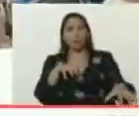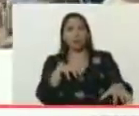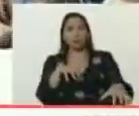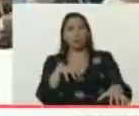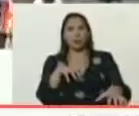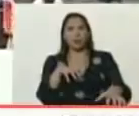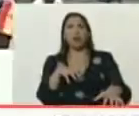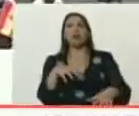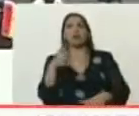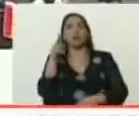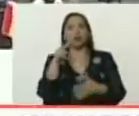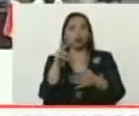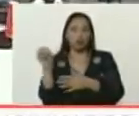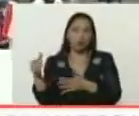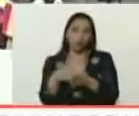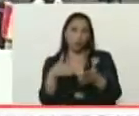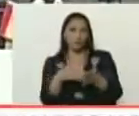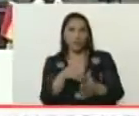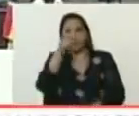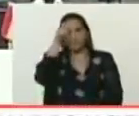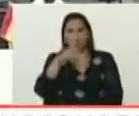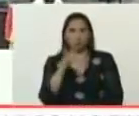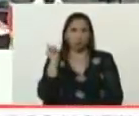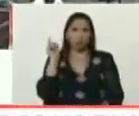3.200.000 milicianos en toda Venezuela.